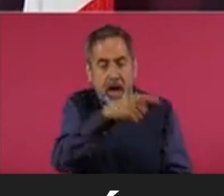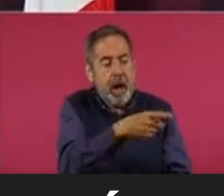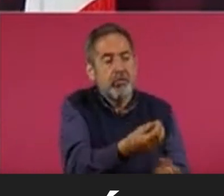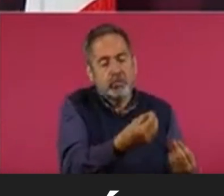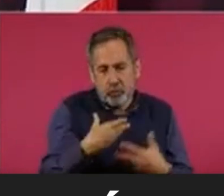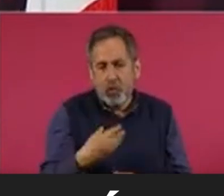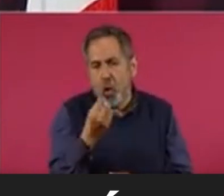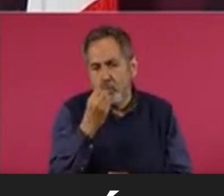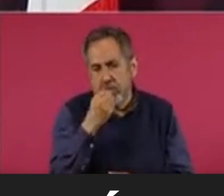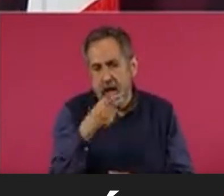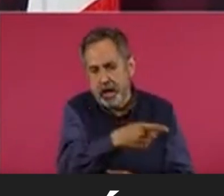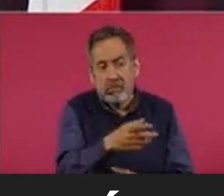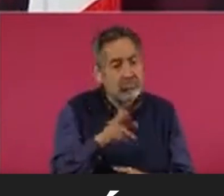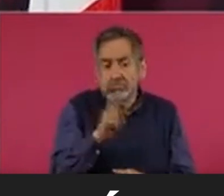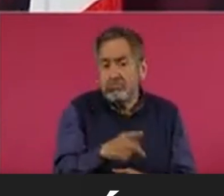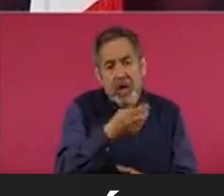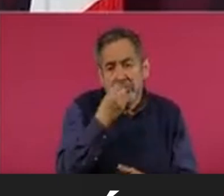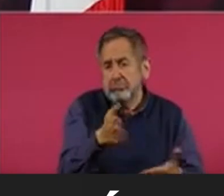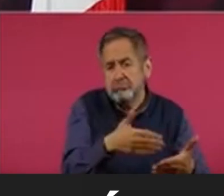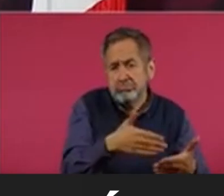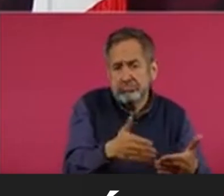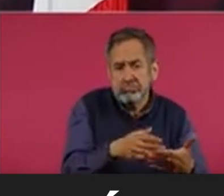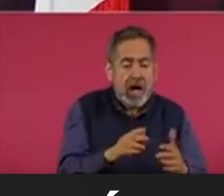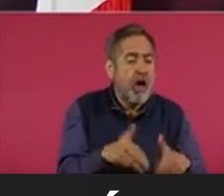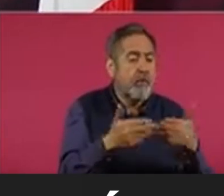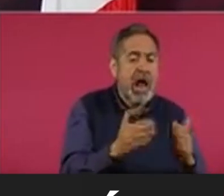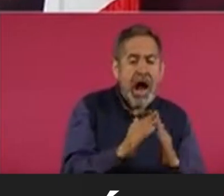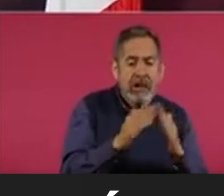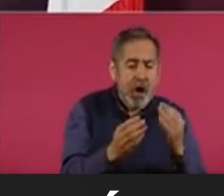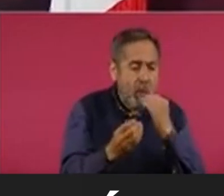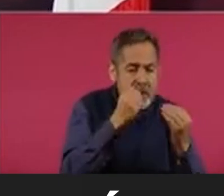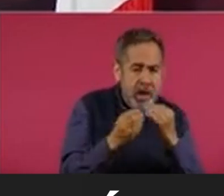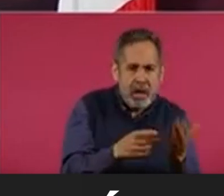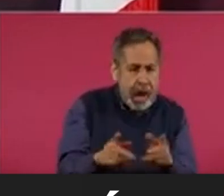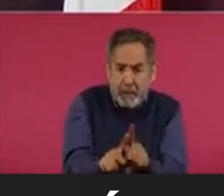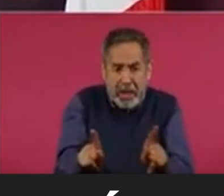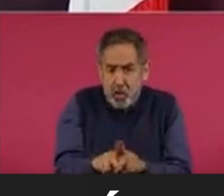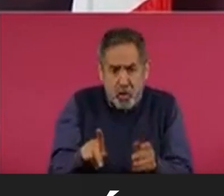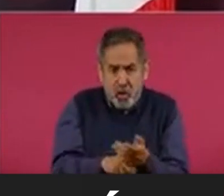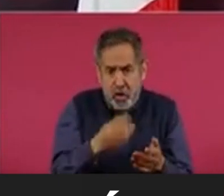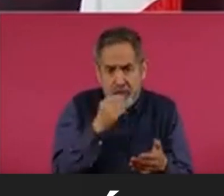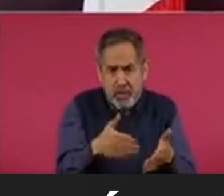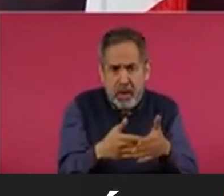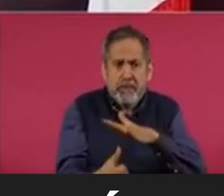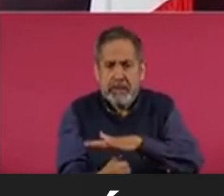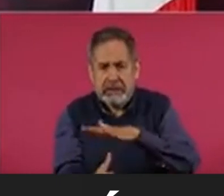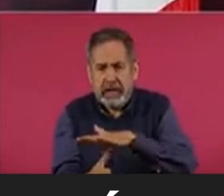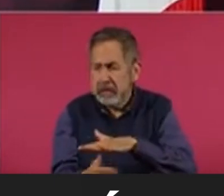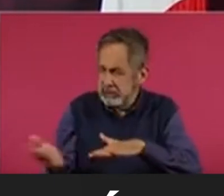daba comida, o sea, se dedicaba a eso, ponía fuera de su casa, en el patio de su casa, unas